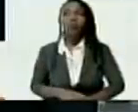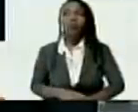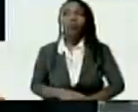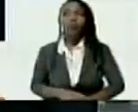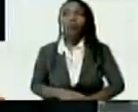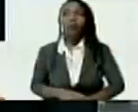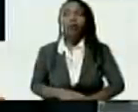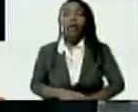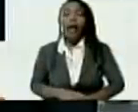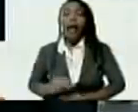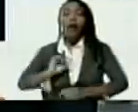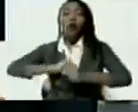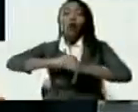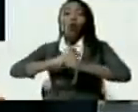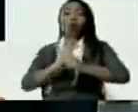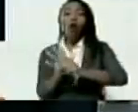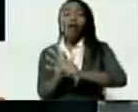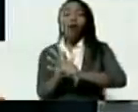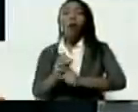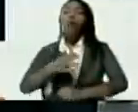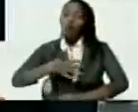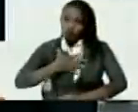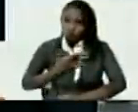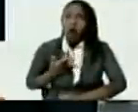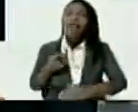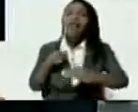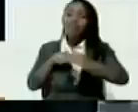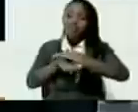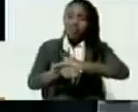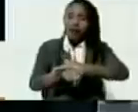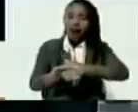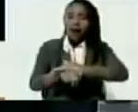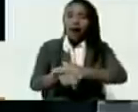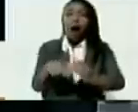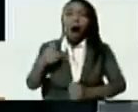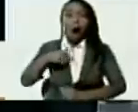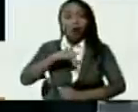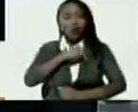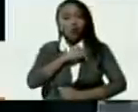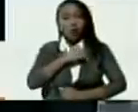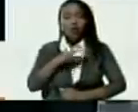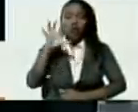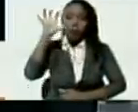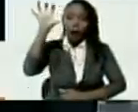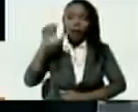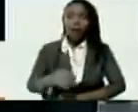el coronavirus podría entrar a nuestro país.